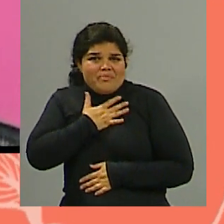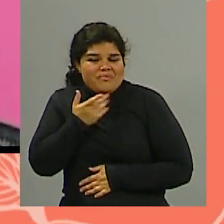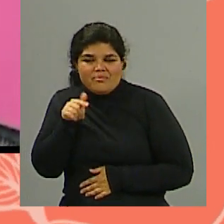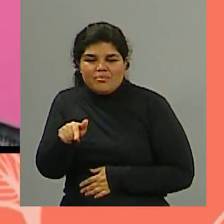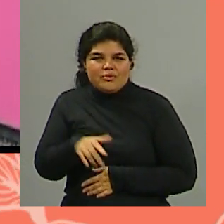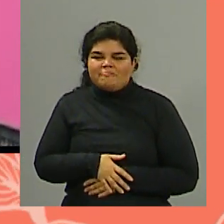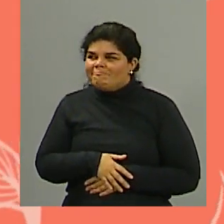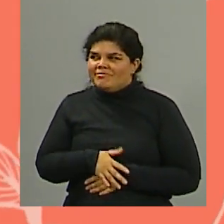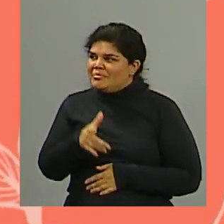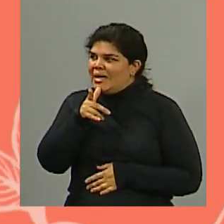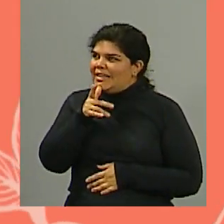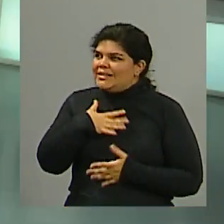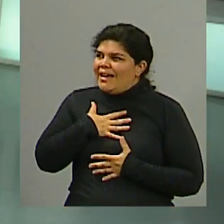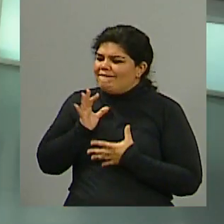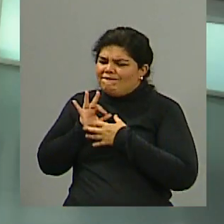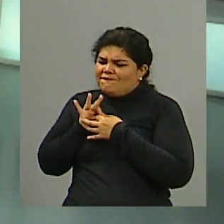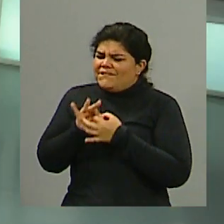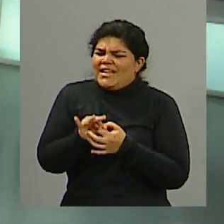poco una locura.